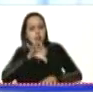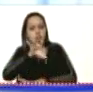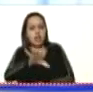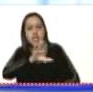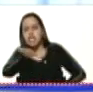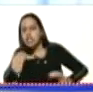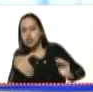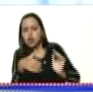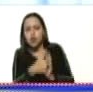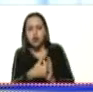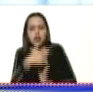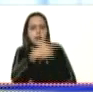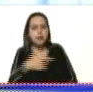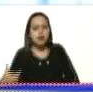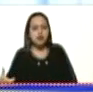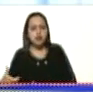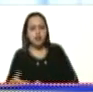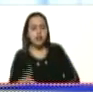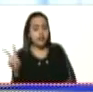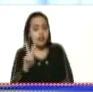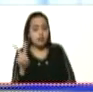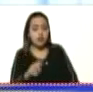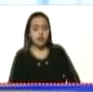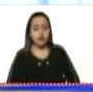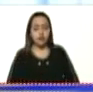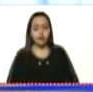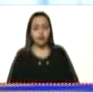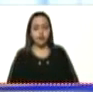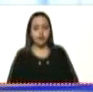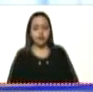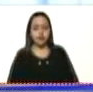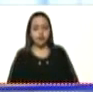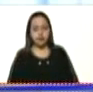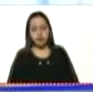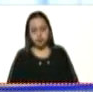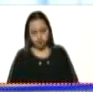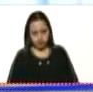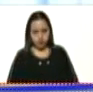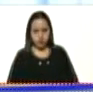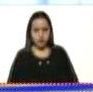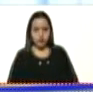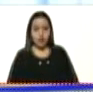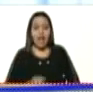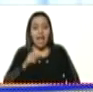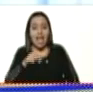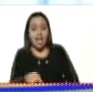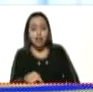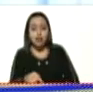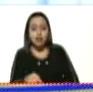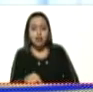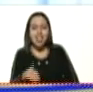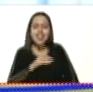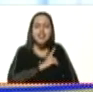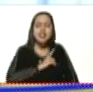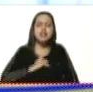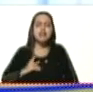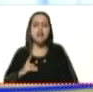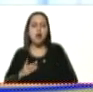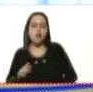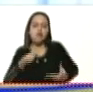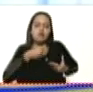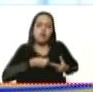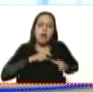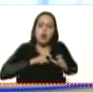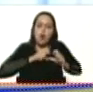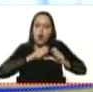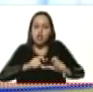mis semejantes. Estos son, Señor, los votos de mi corazón y los